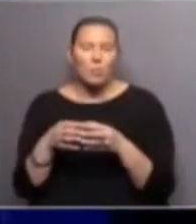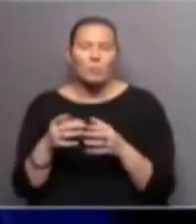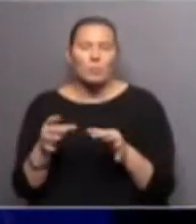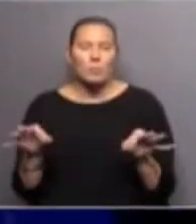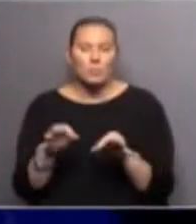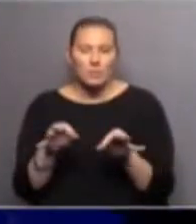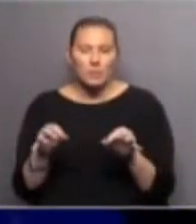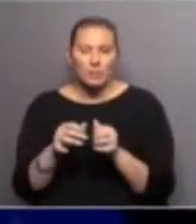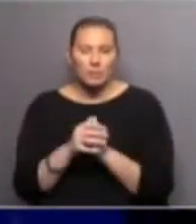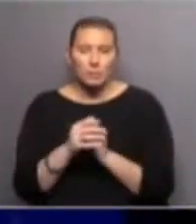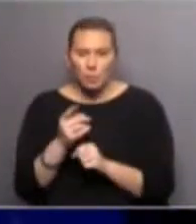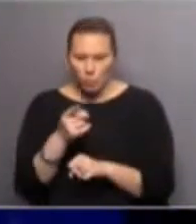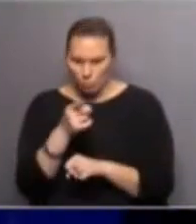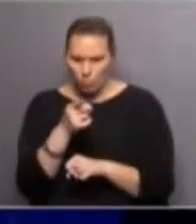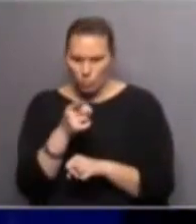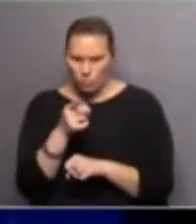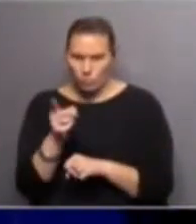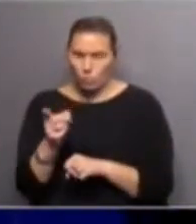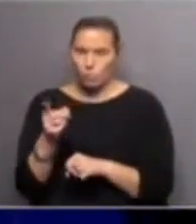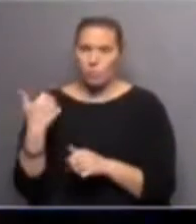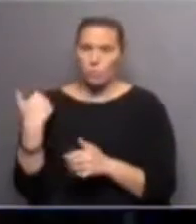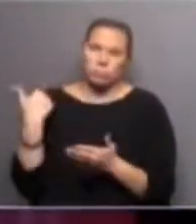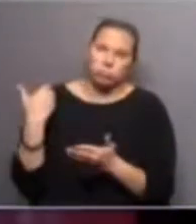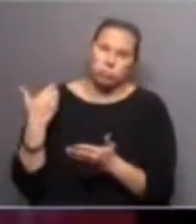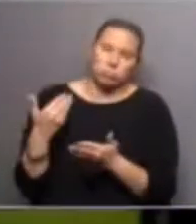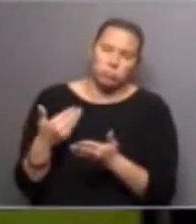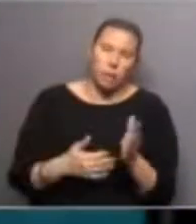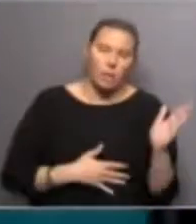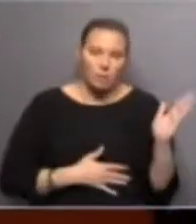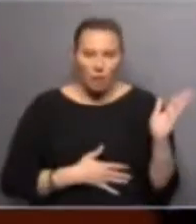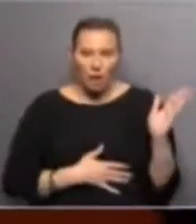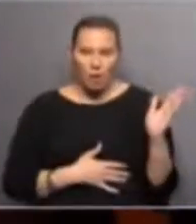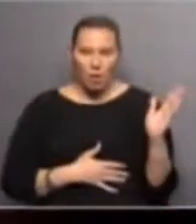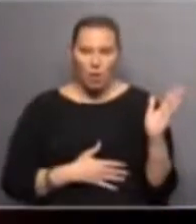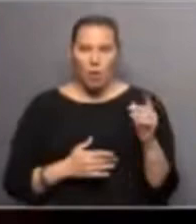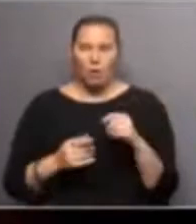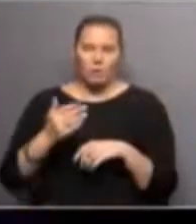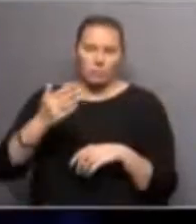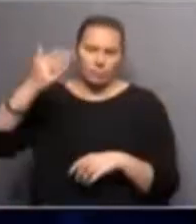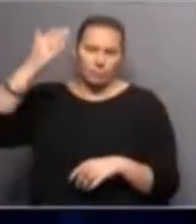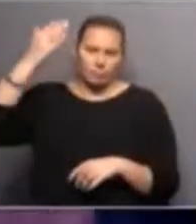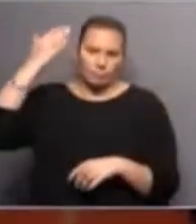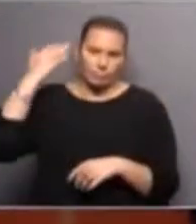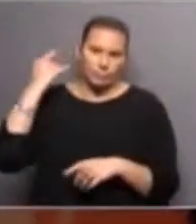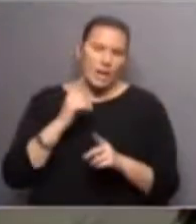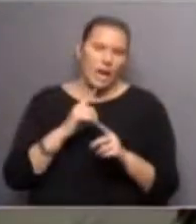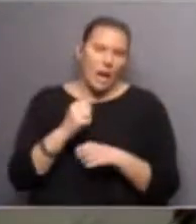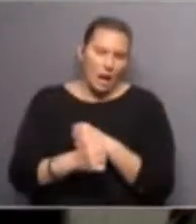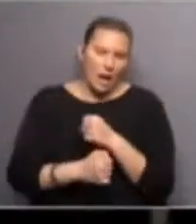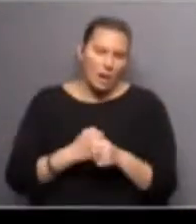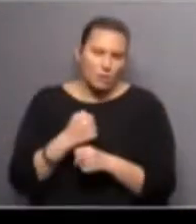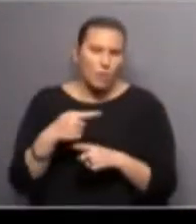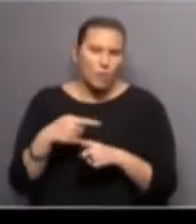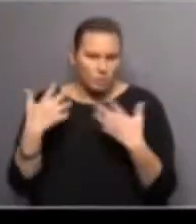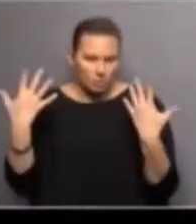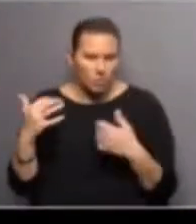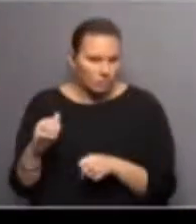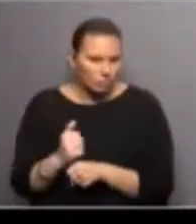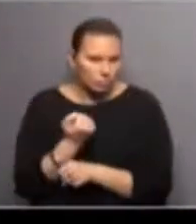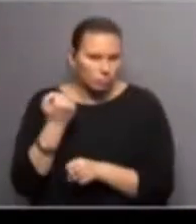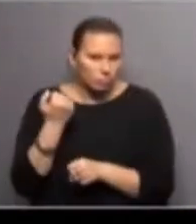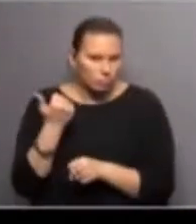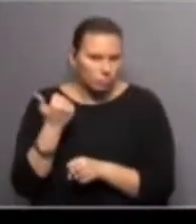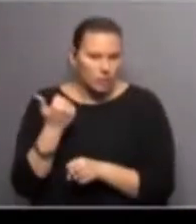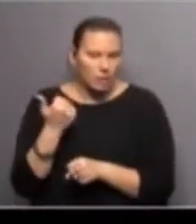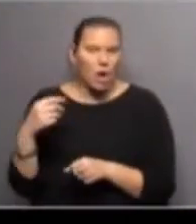un poco, primero, bueno, vos tenés trayectoria en el tango de hace tiempo. Hace unos años, sí. Has sí, ganado sí. varios festivales de, exacto, de